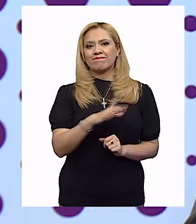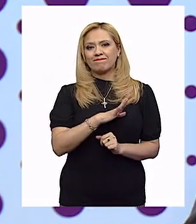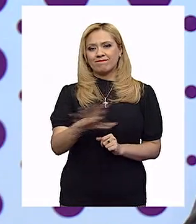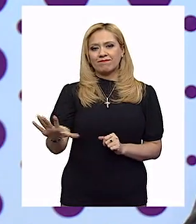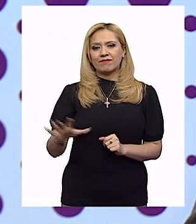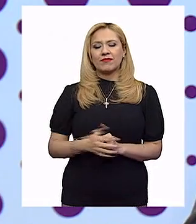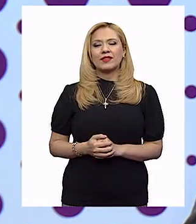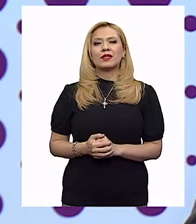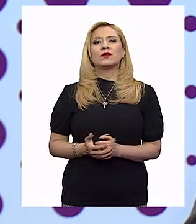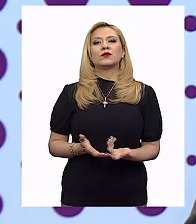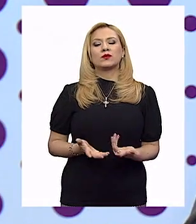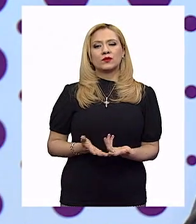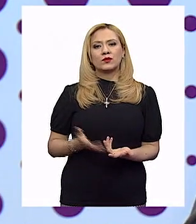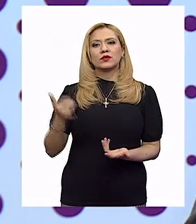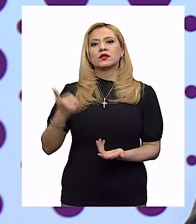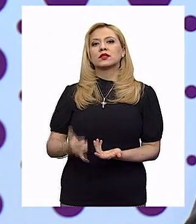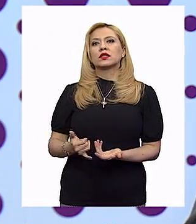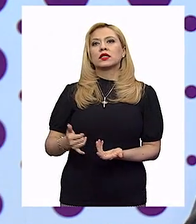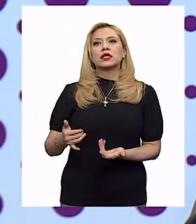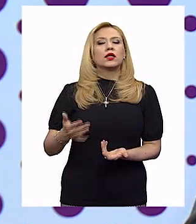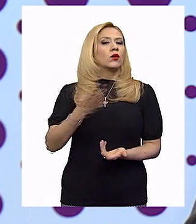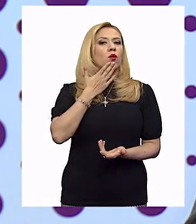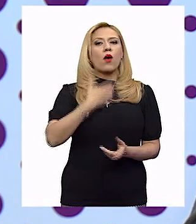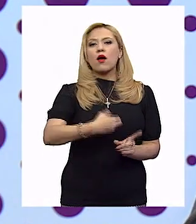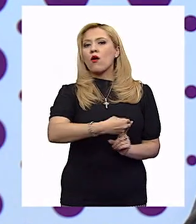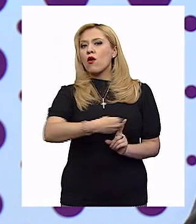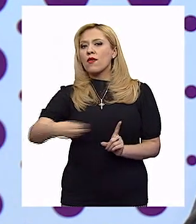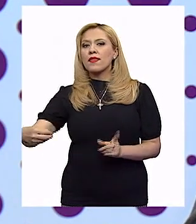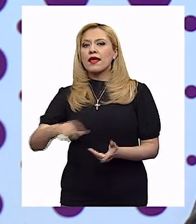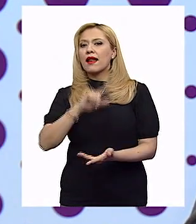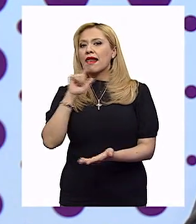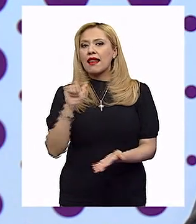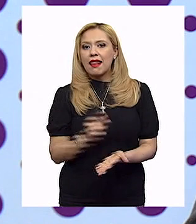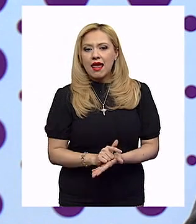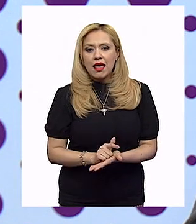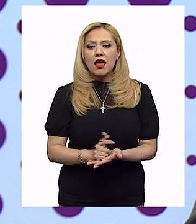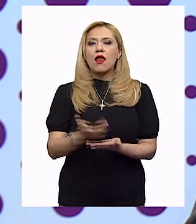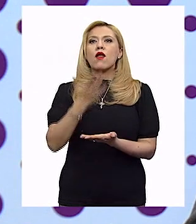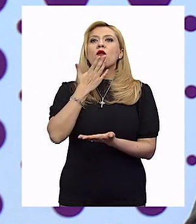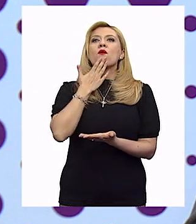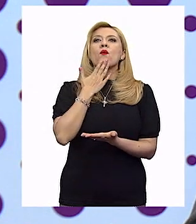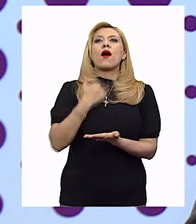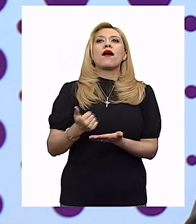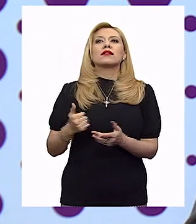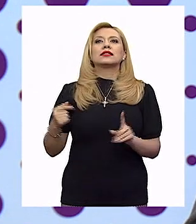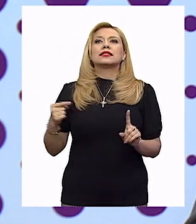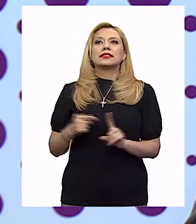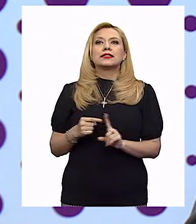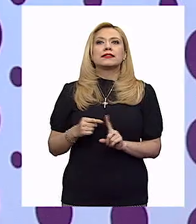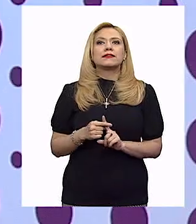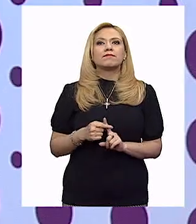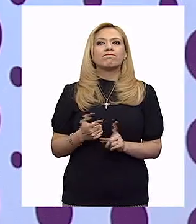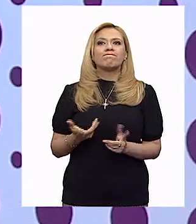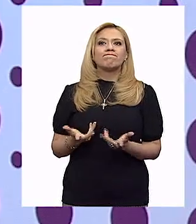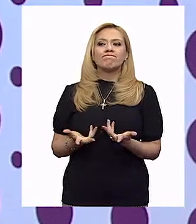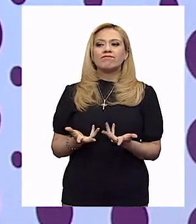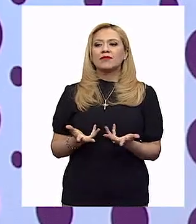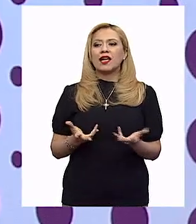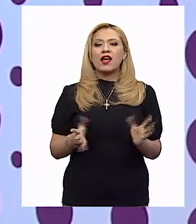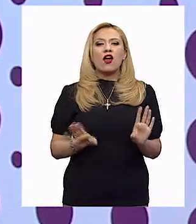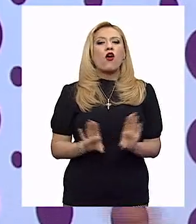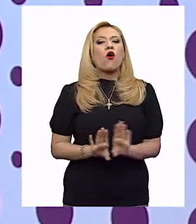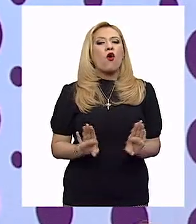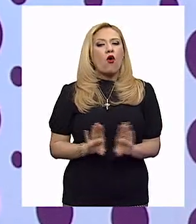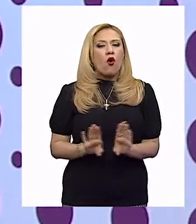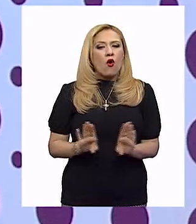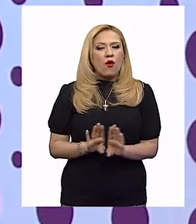ya lo ha mencionado también en el sentido de que no está regulado en una ley, no hay un marco específico que determine de qué manera son